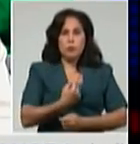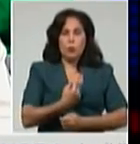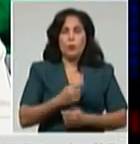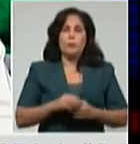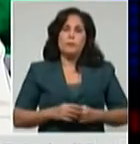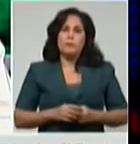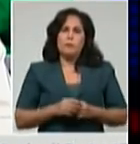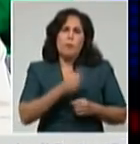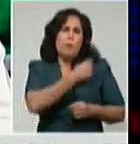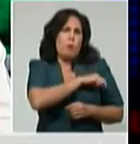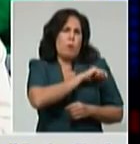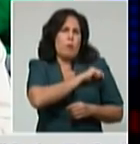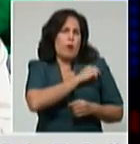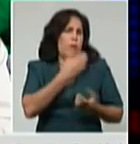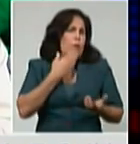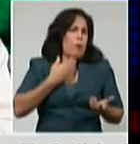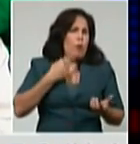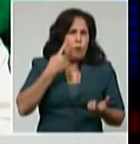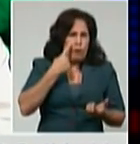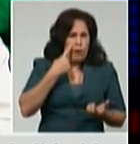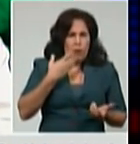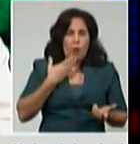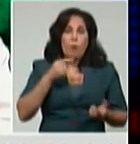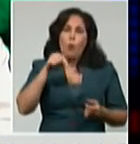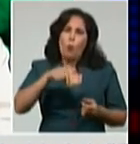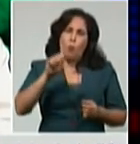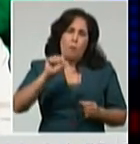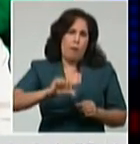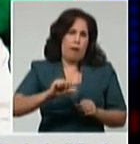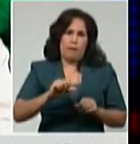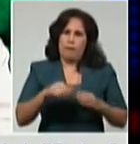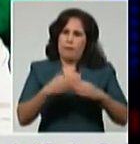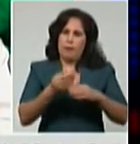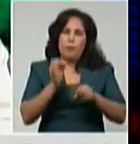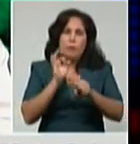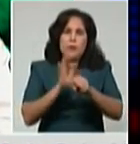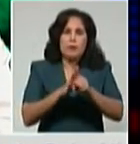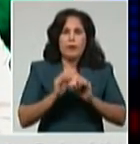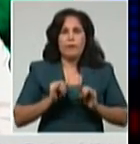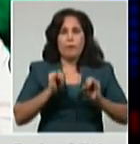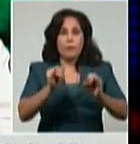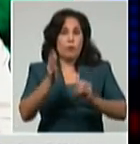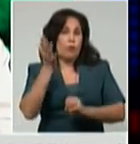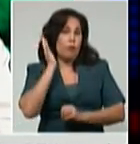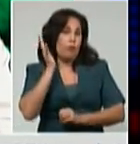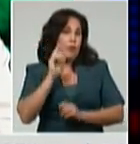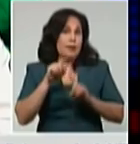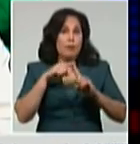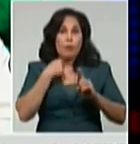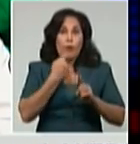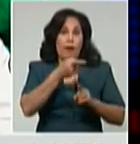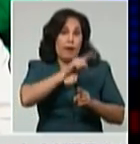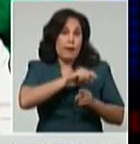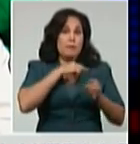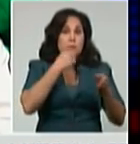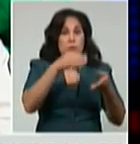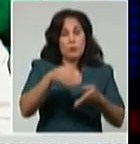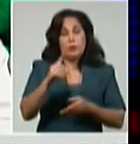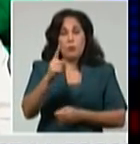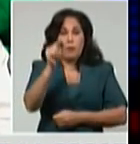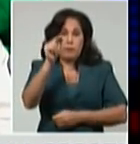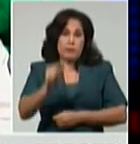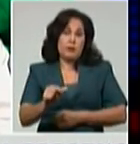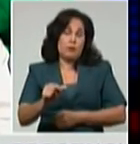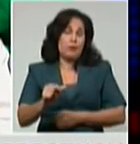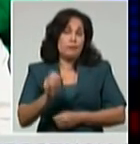hoy yo decía, bueno, hoy es un mal día para comenzar la conferencia, o para comenzar, no, para dar el reporte